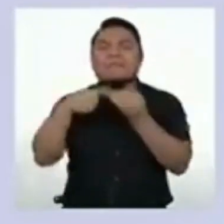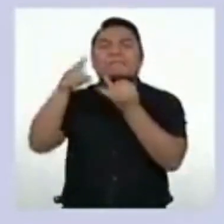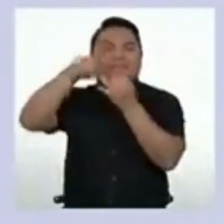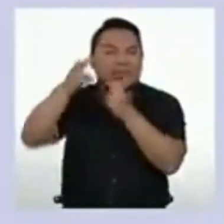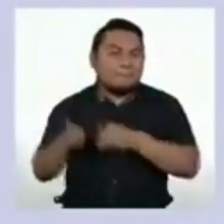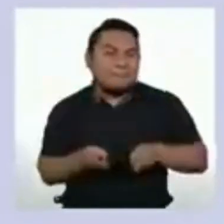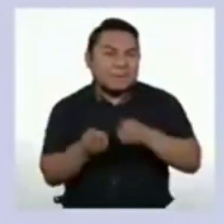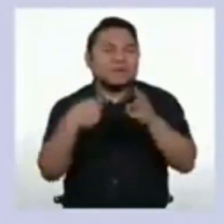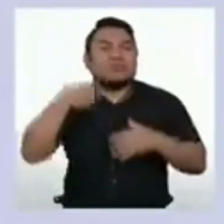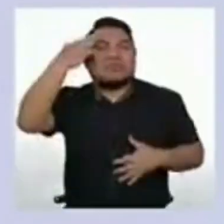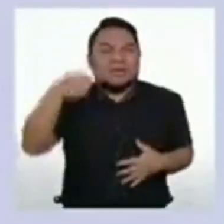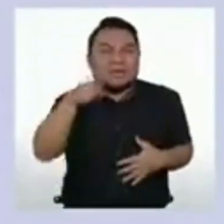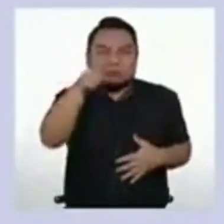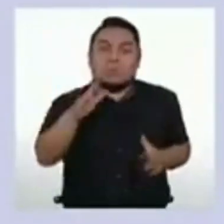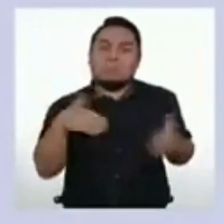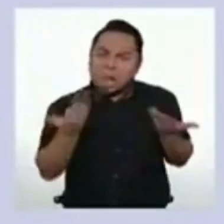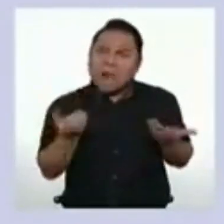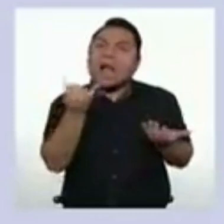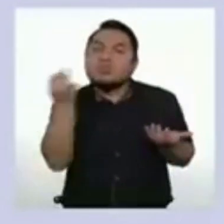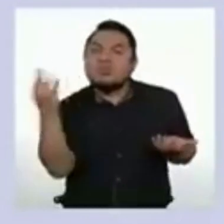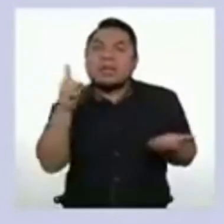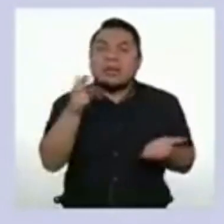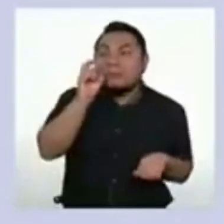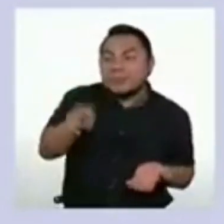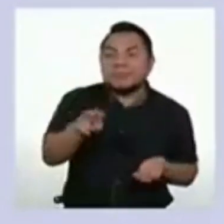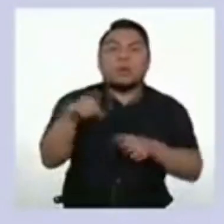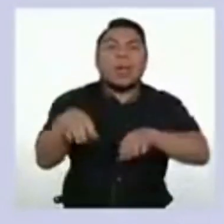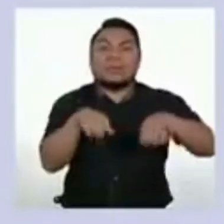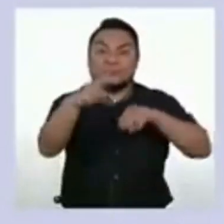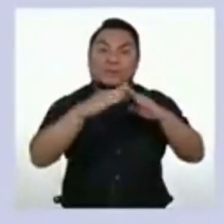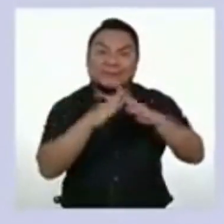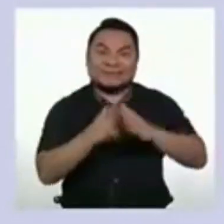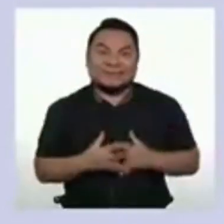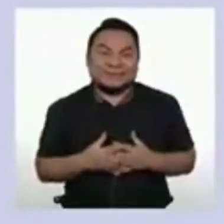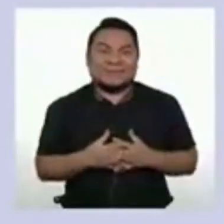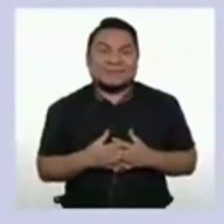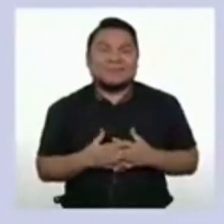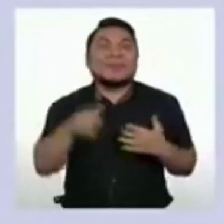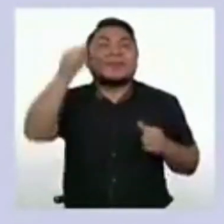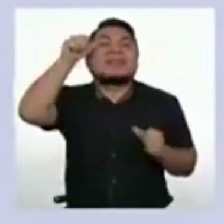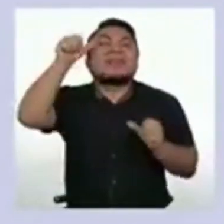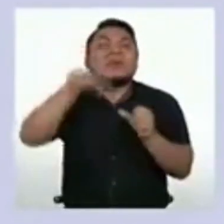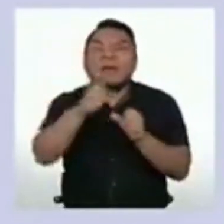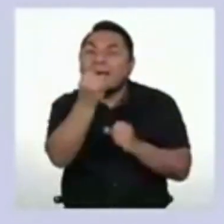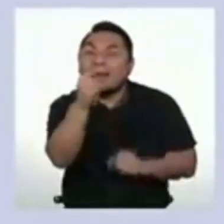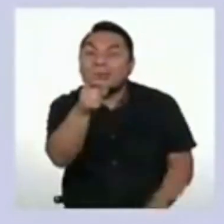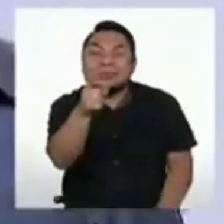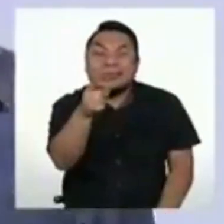técnicas que estoy seguro alguna vez han visto o realizado en casa. ¿Recuerdan